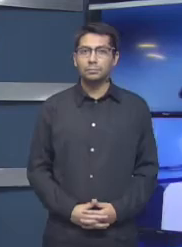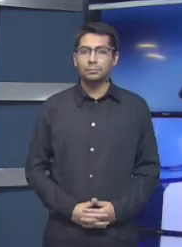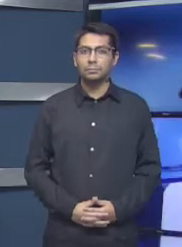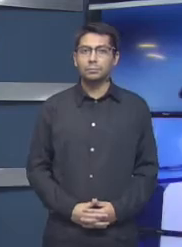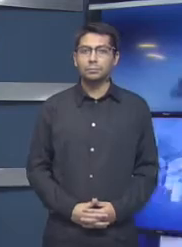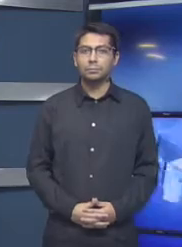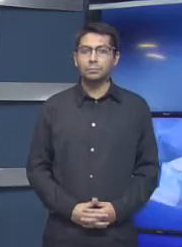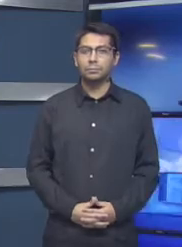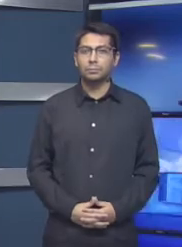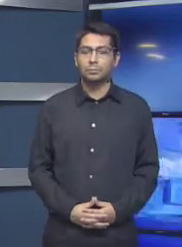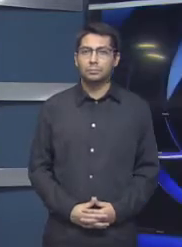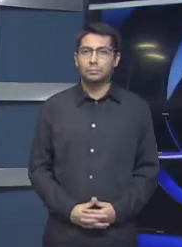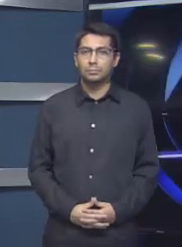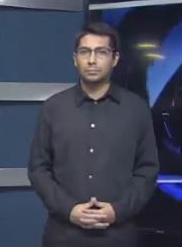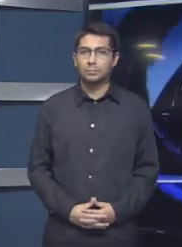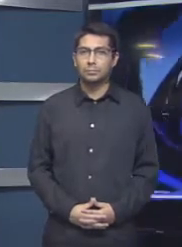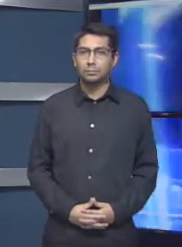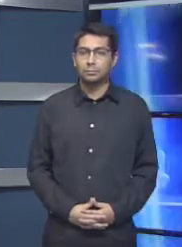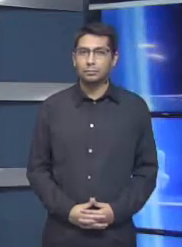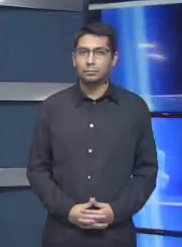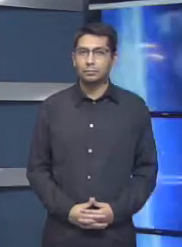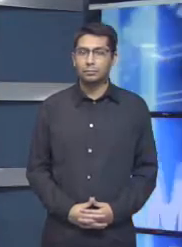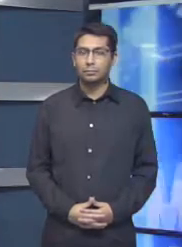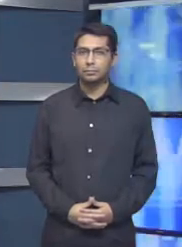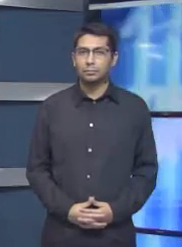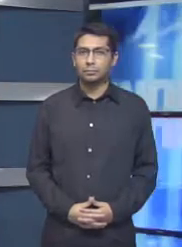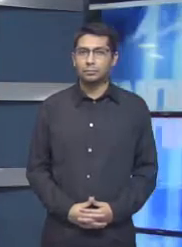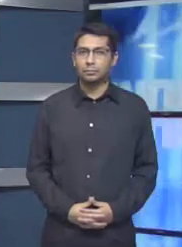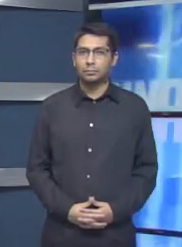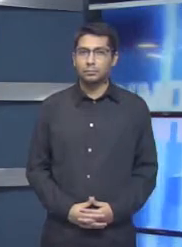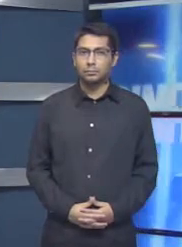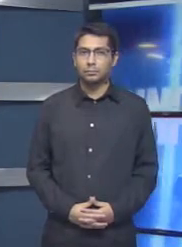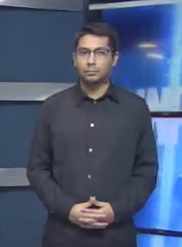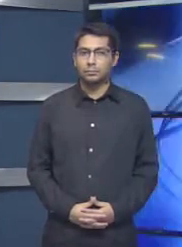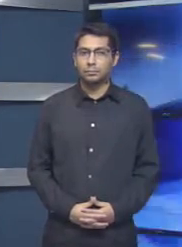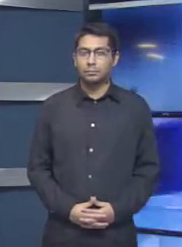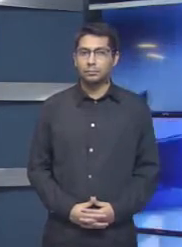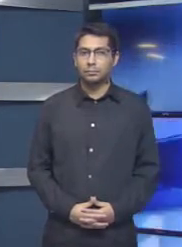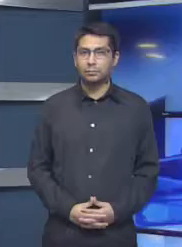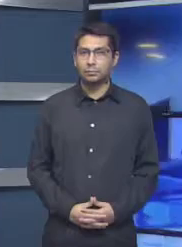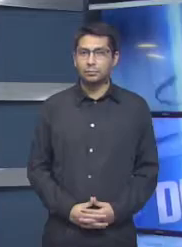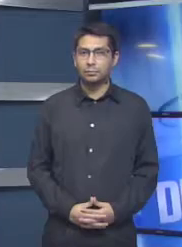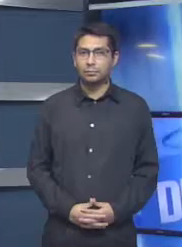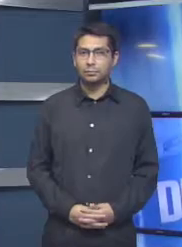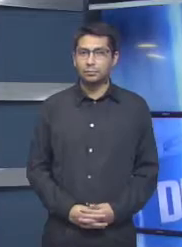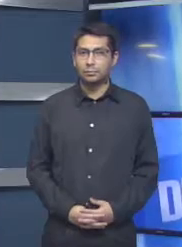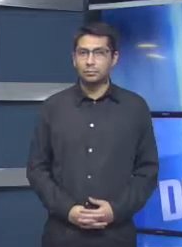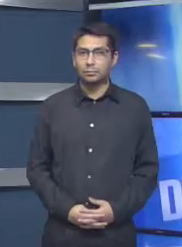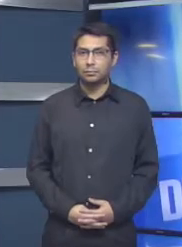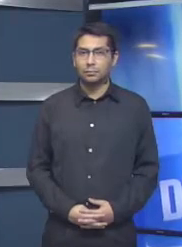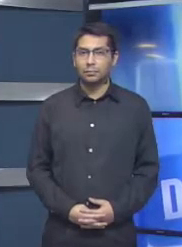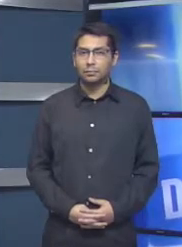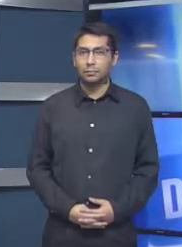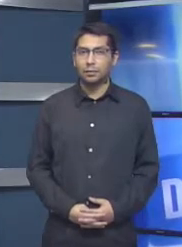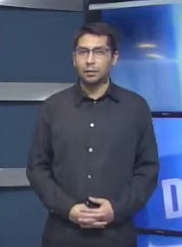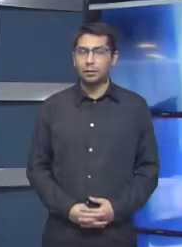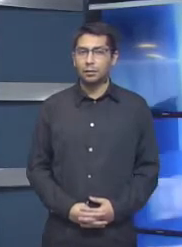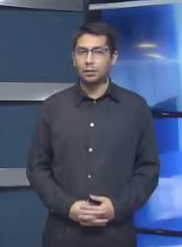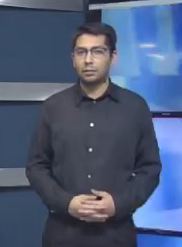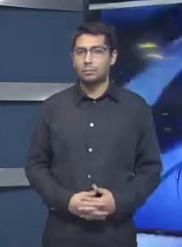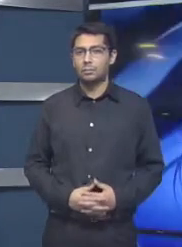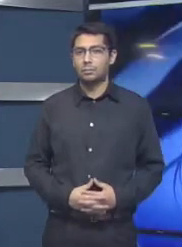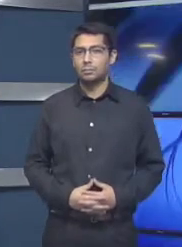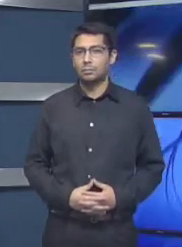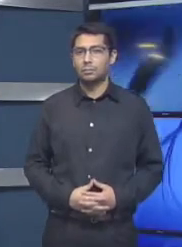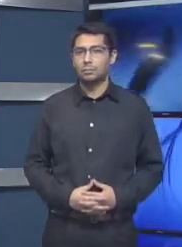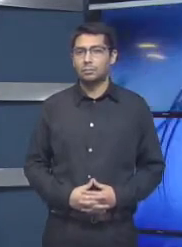correr riesgo. Y bueno, y tenemos el problema que bueno, medianamente se está tratando de solucionar ahora, pero la